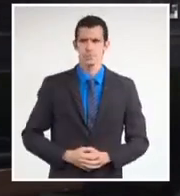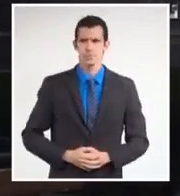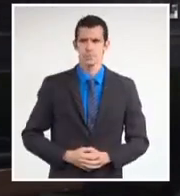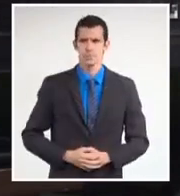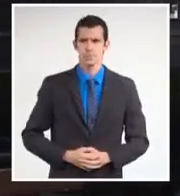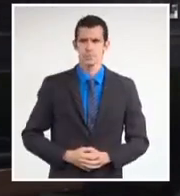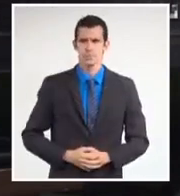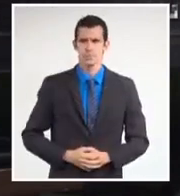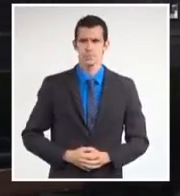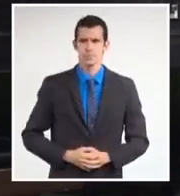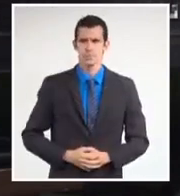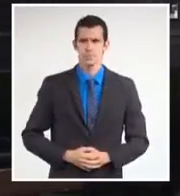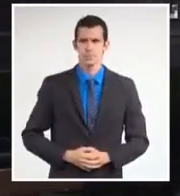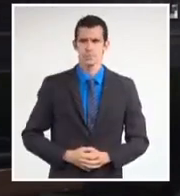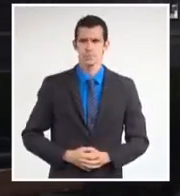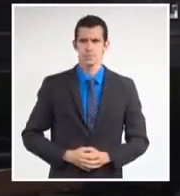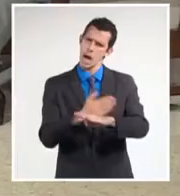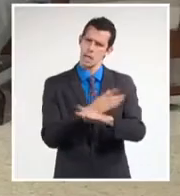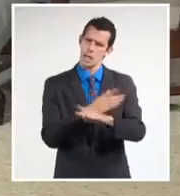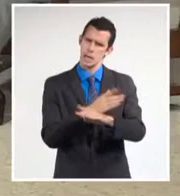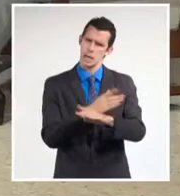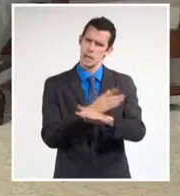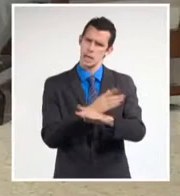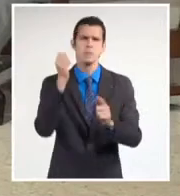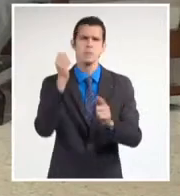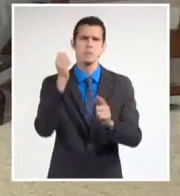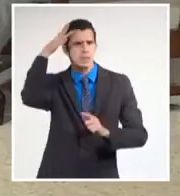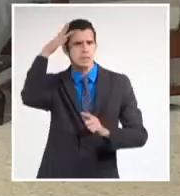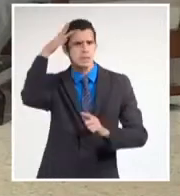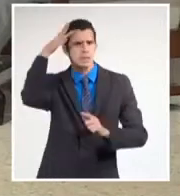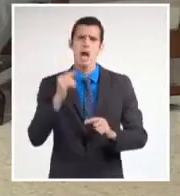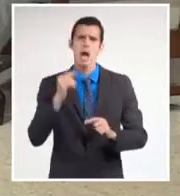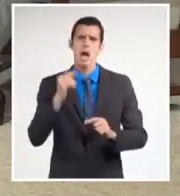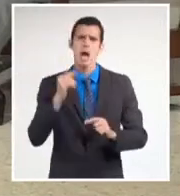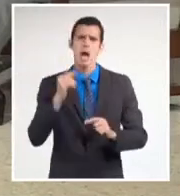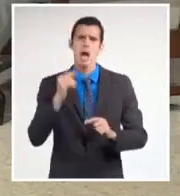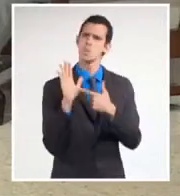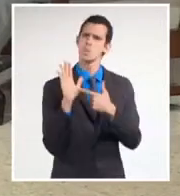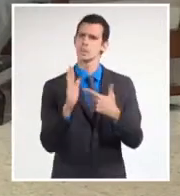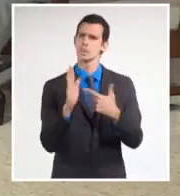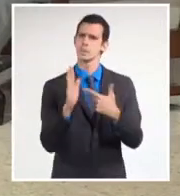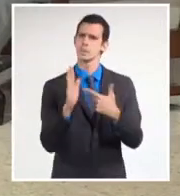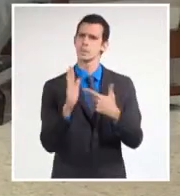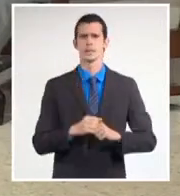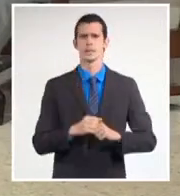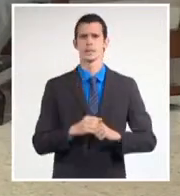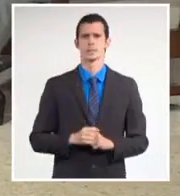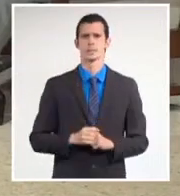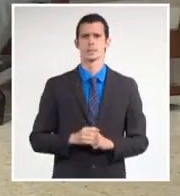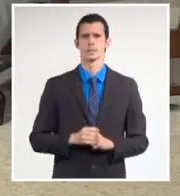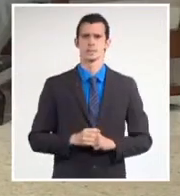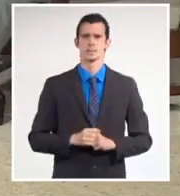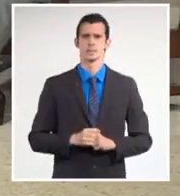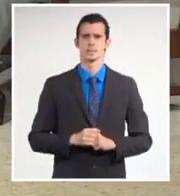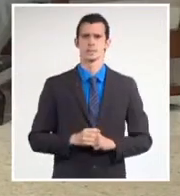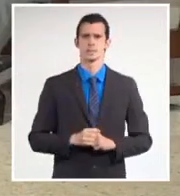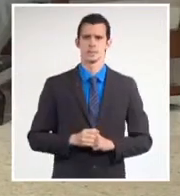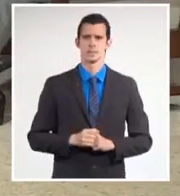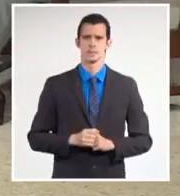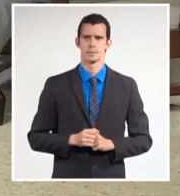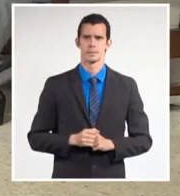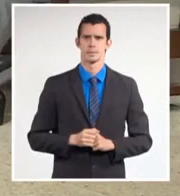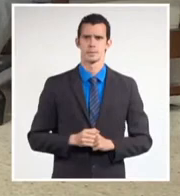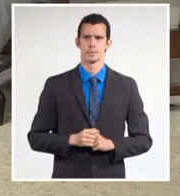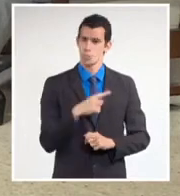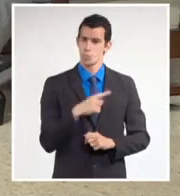Bueno, antes de la intervención del primer secretario, tenemos un contacto de inmediato con nuestra